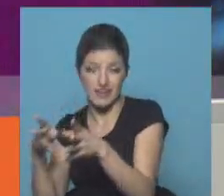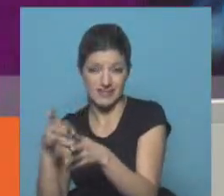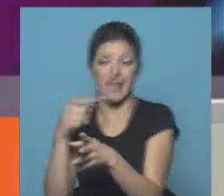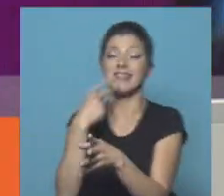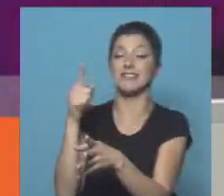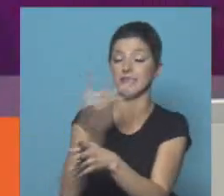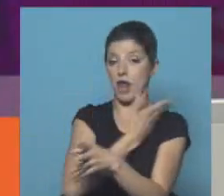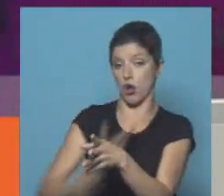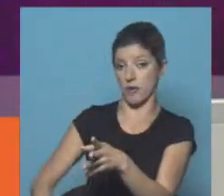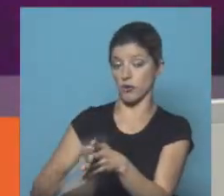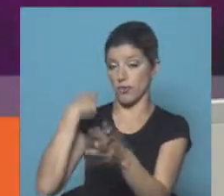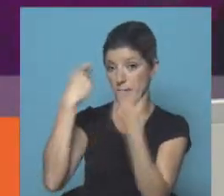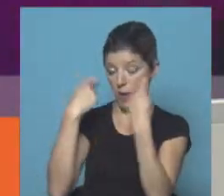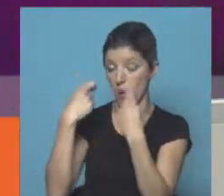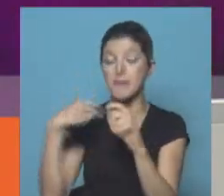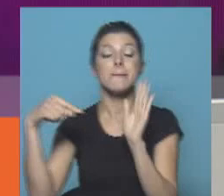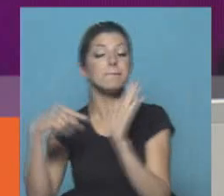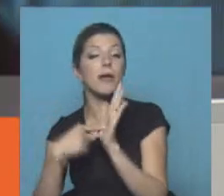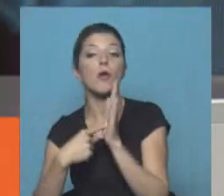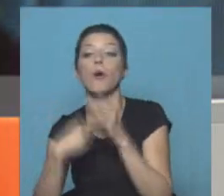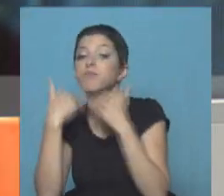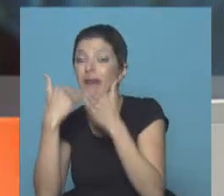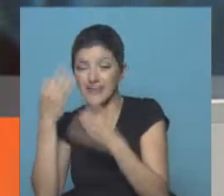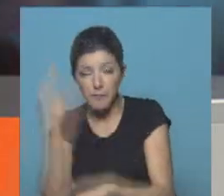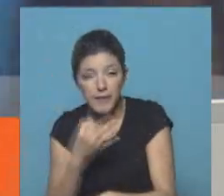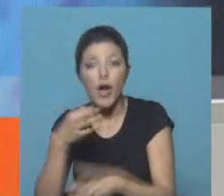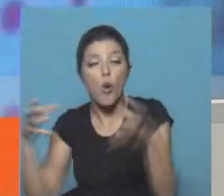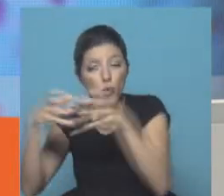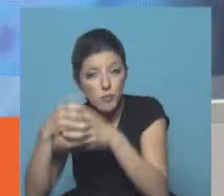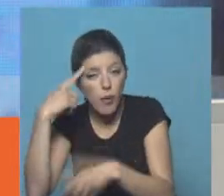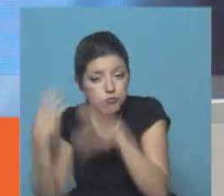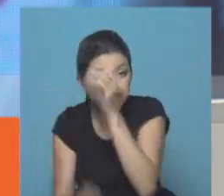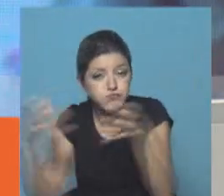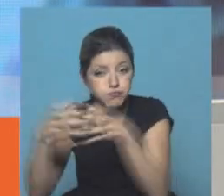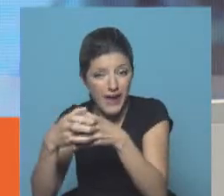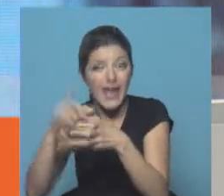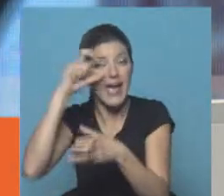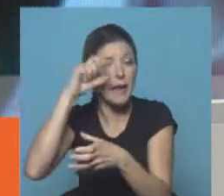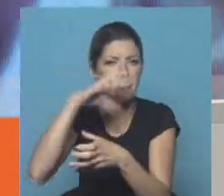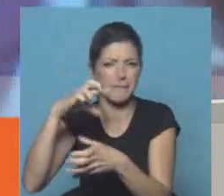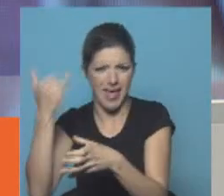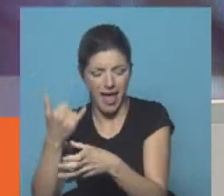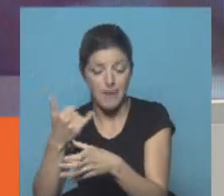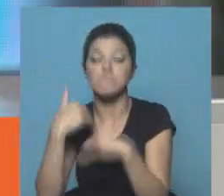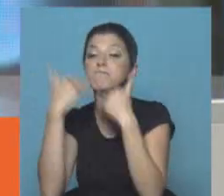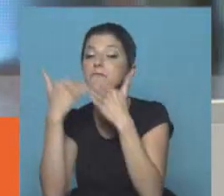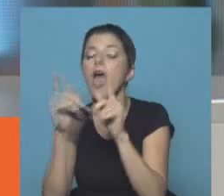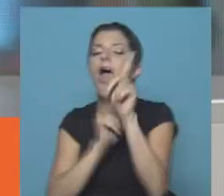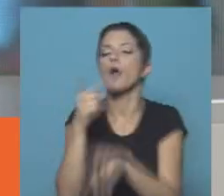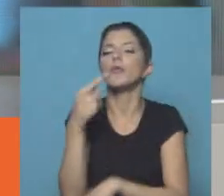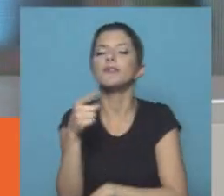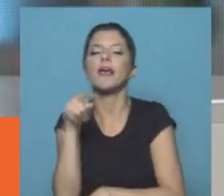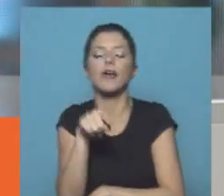no hay certezas inclusive de la existencia del EPP. En algún punto hasta se dijo, bueno, esto es una pantalla para